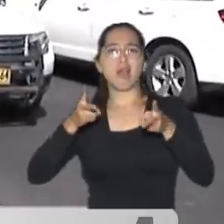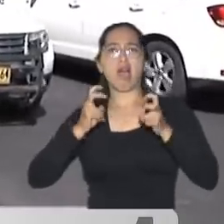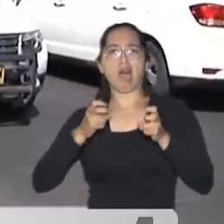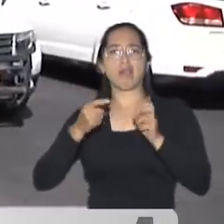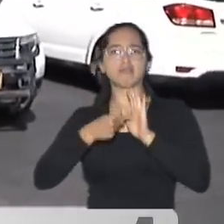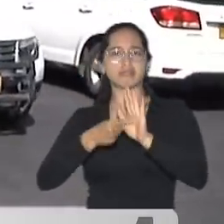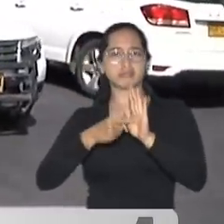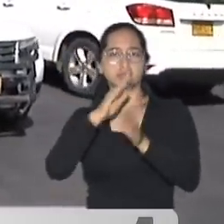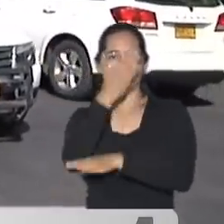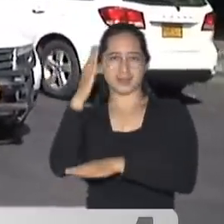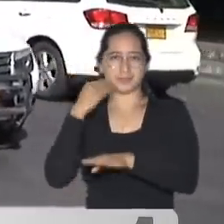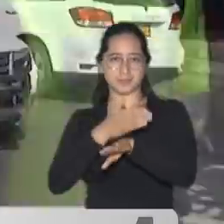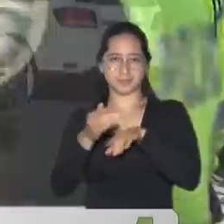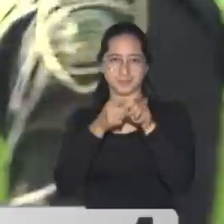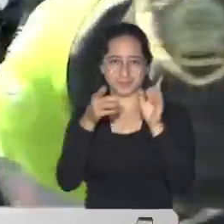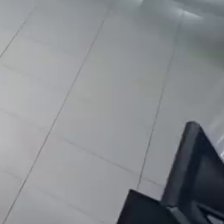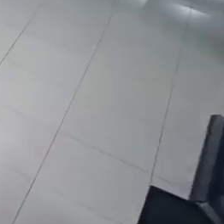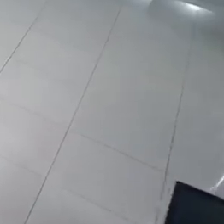volvemos.